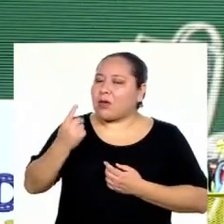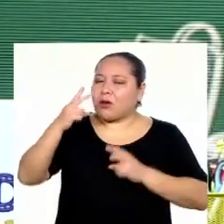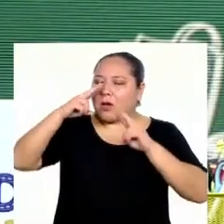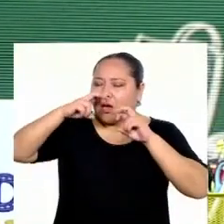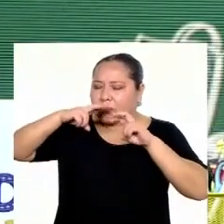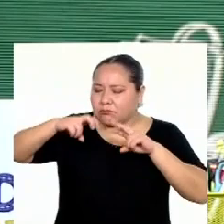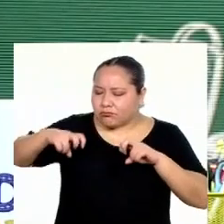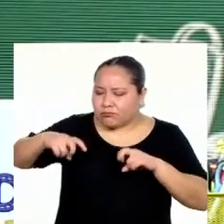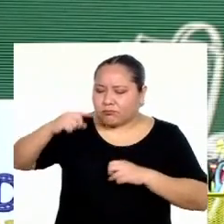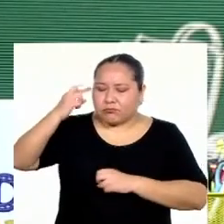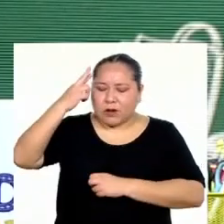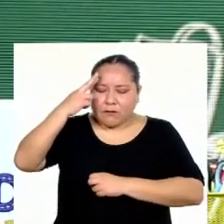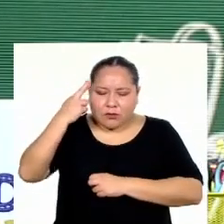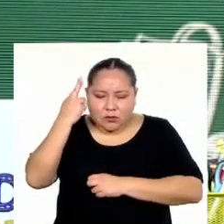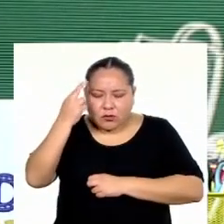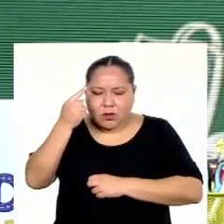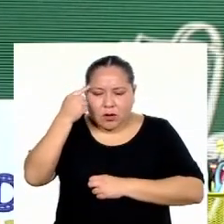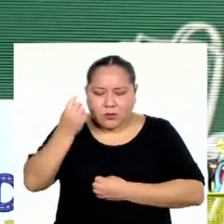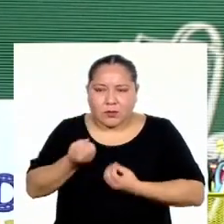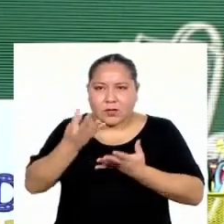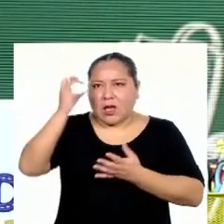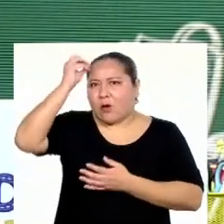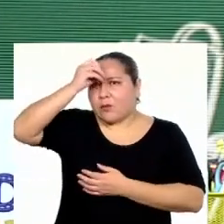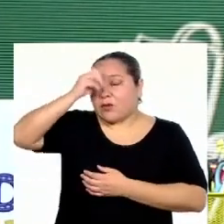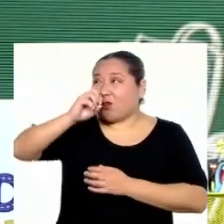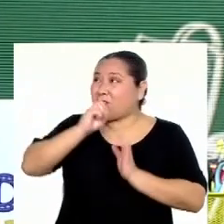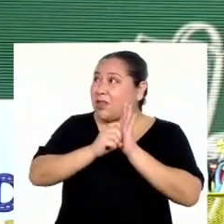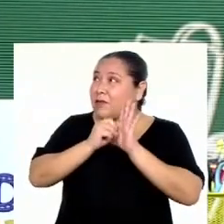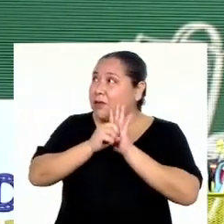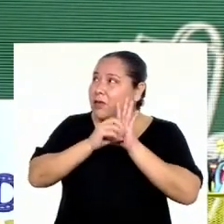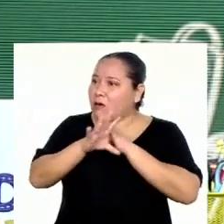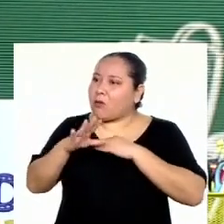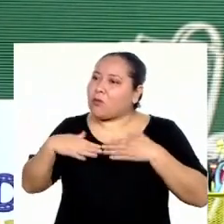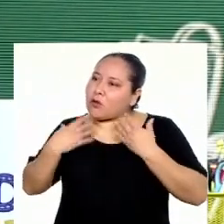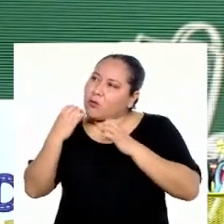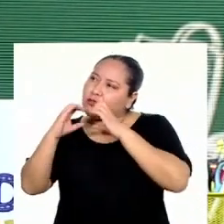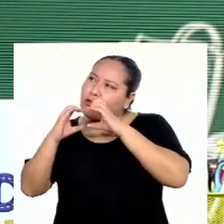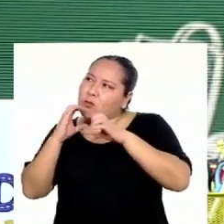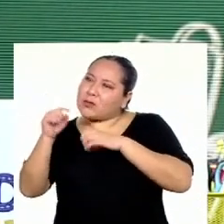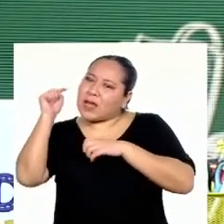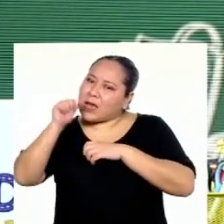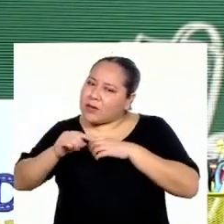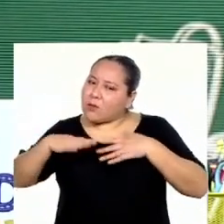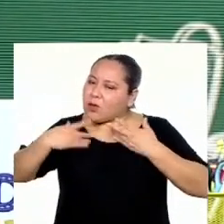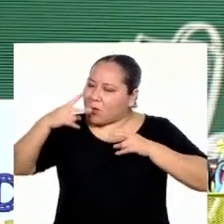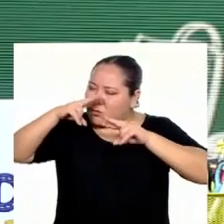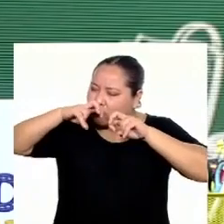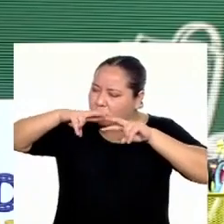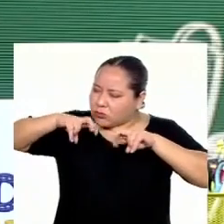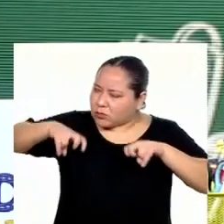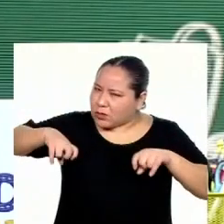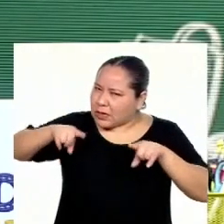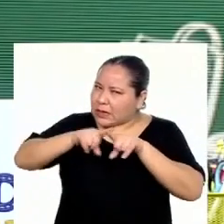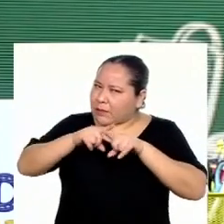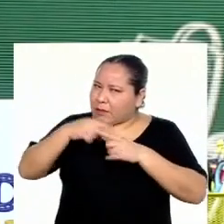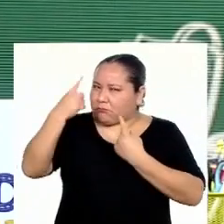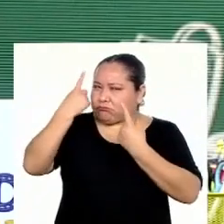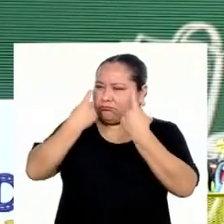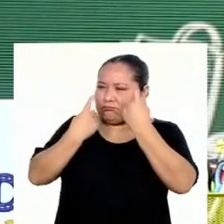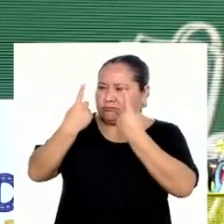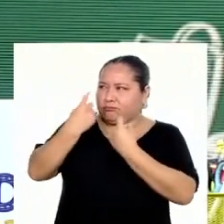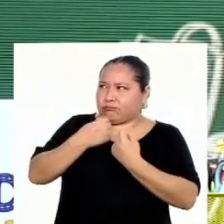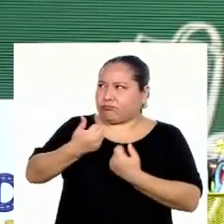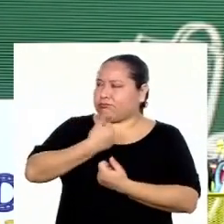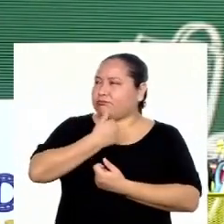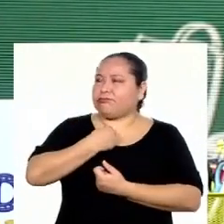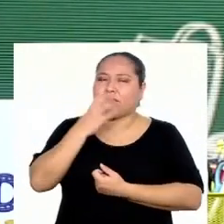y emitimos una opinión en torno al video y el texto y fuimos conversando, es que fuimos analizando y cuestionando también nuestras propias